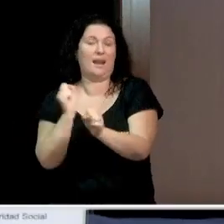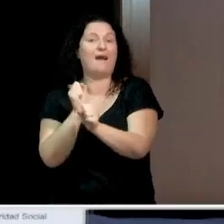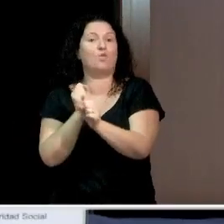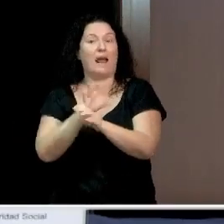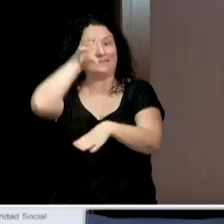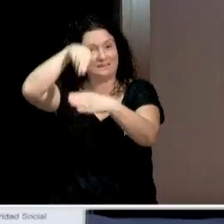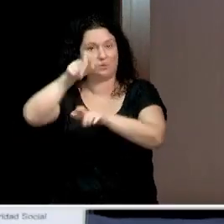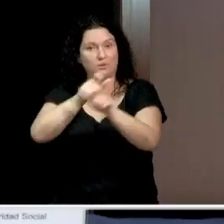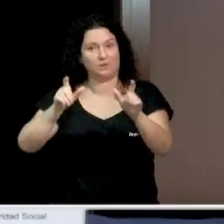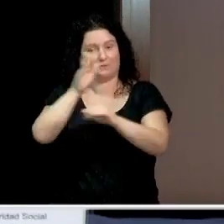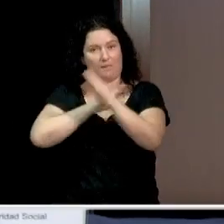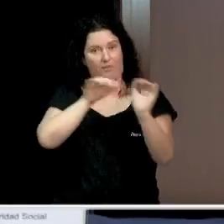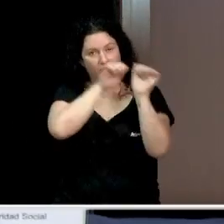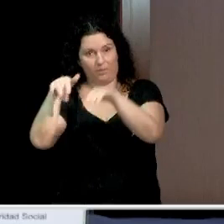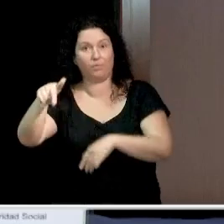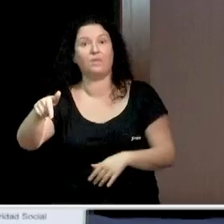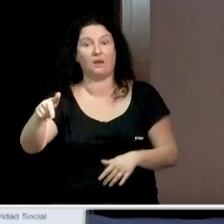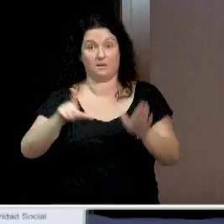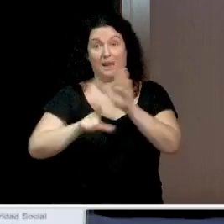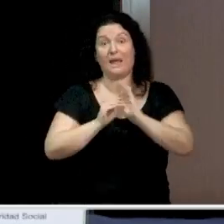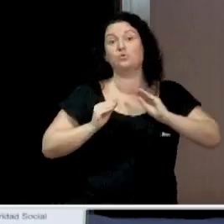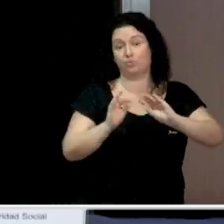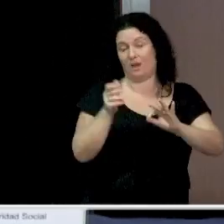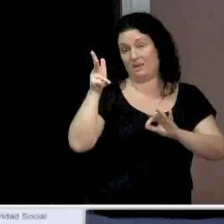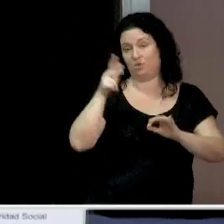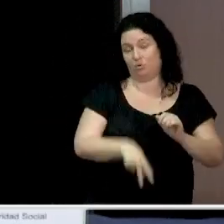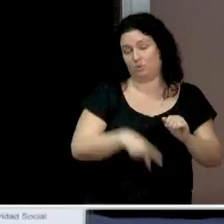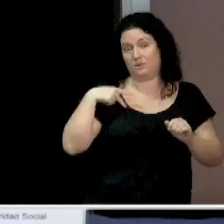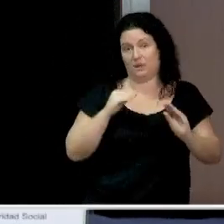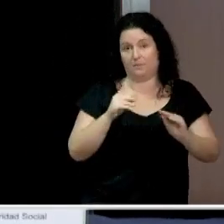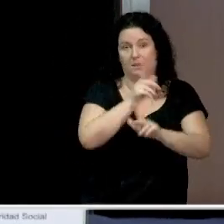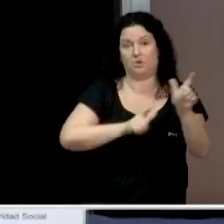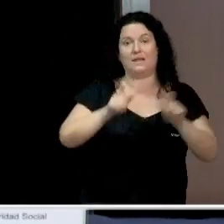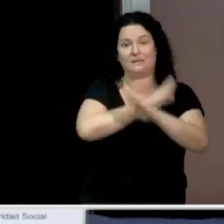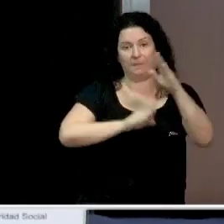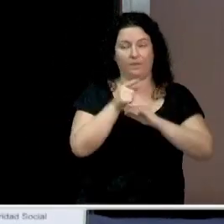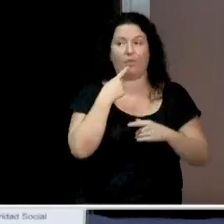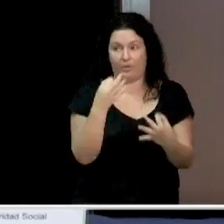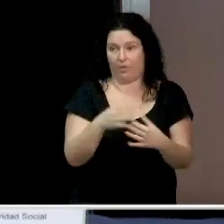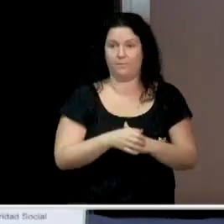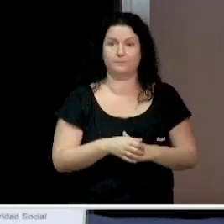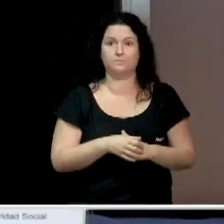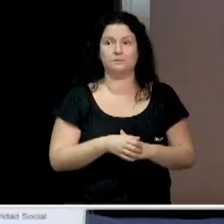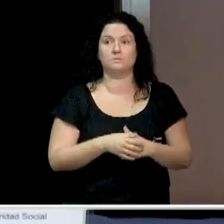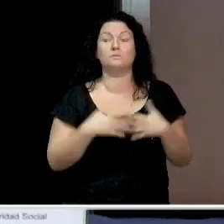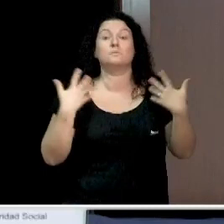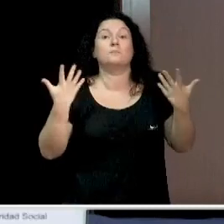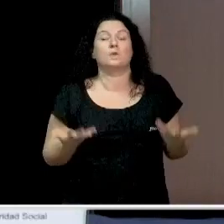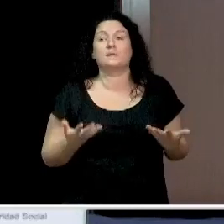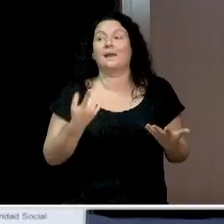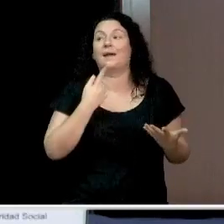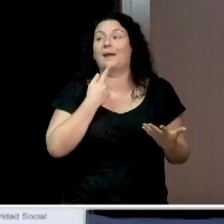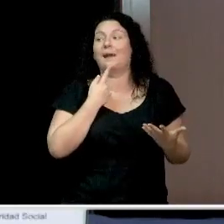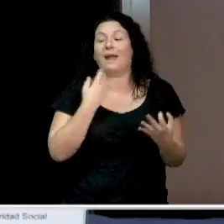a 46 de la Ley General de Derechos de las Personas con Discapacidad. ¿Y qué podemos decir de la